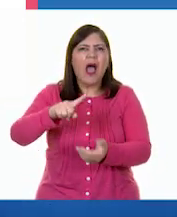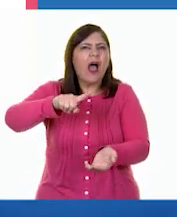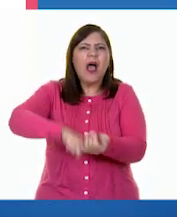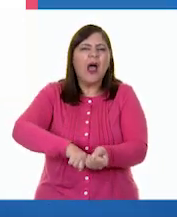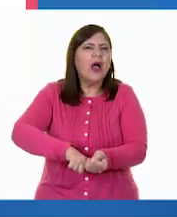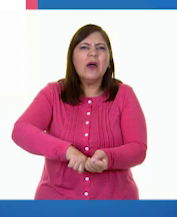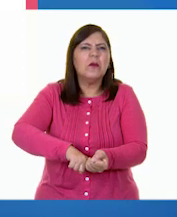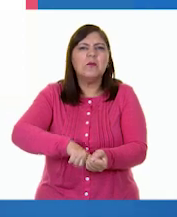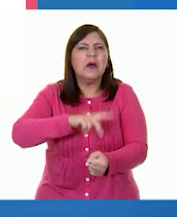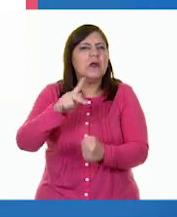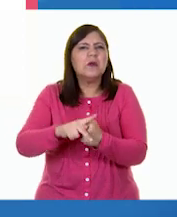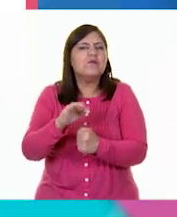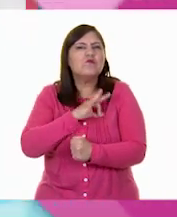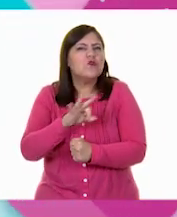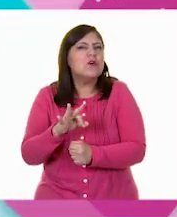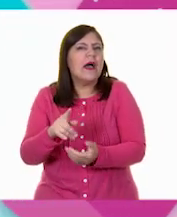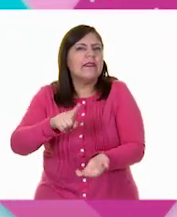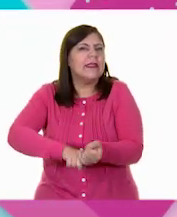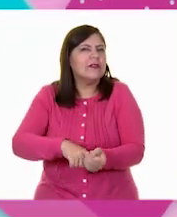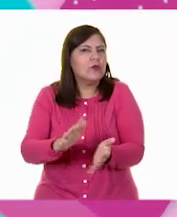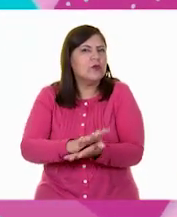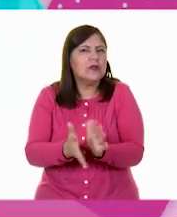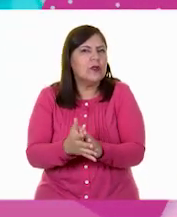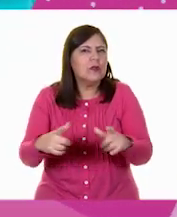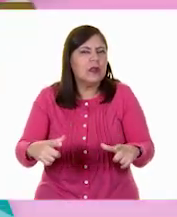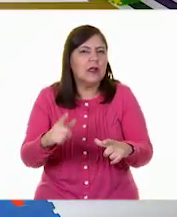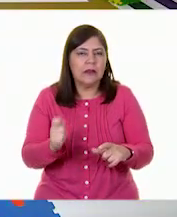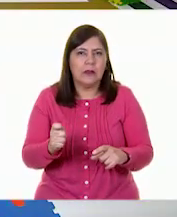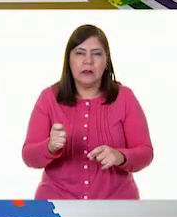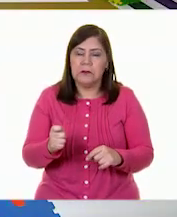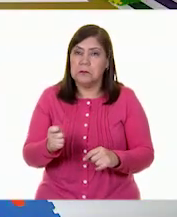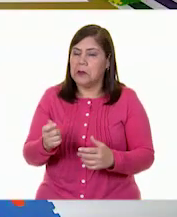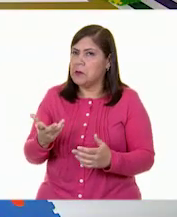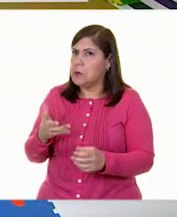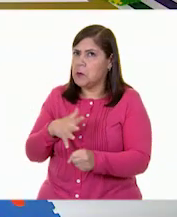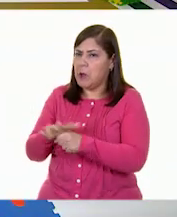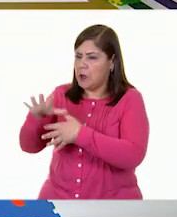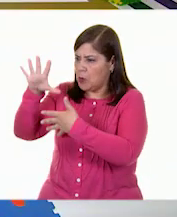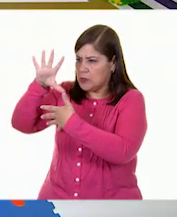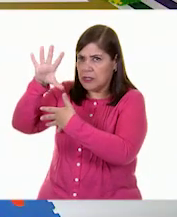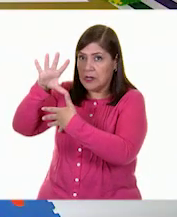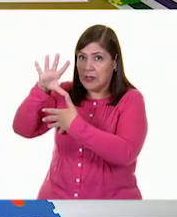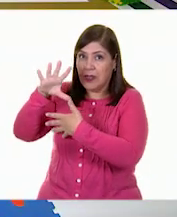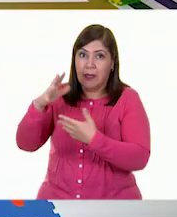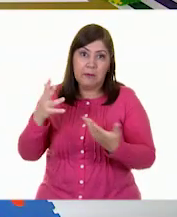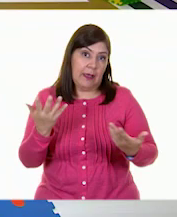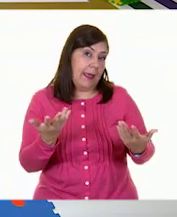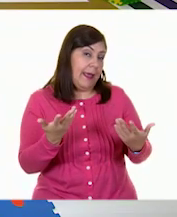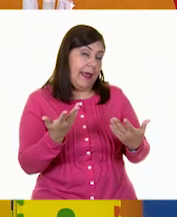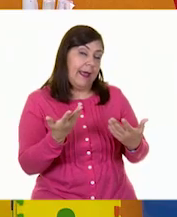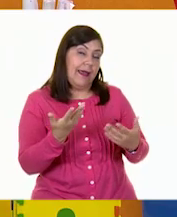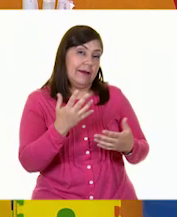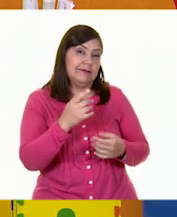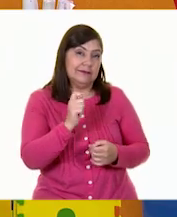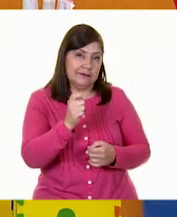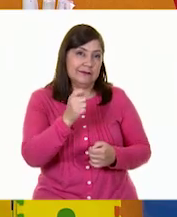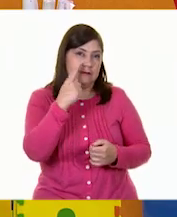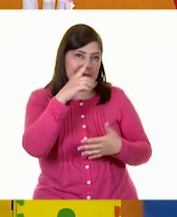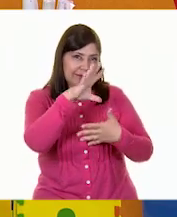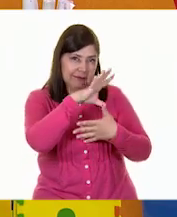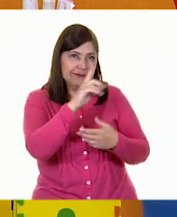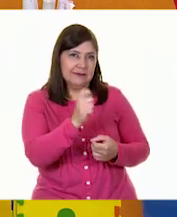una tortilla? Ajá. ¿De qué continente es? Ah, ¿es de América? No, pues de